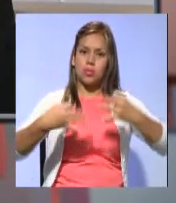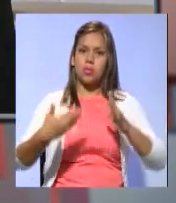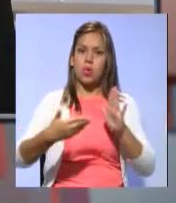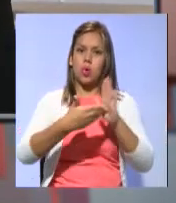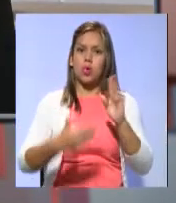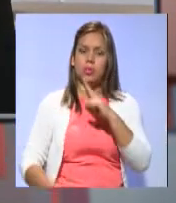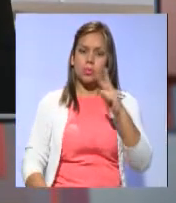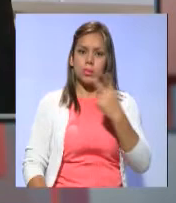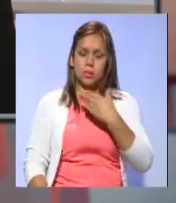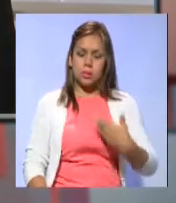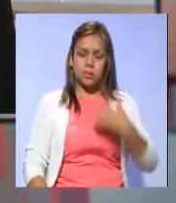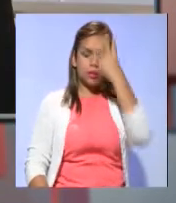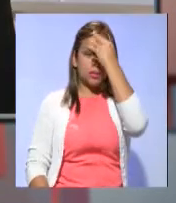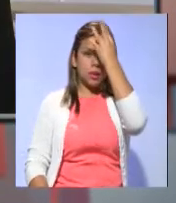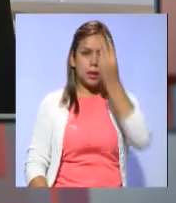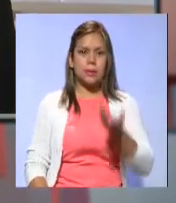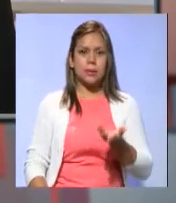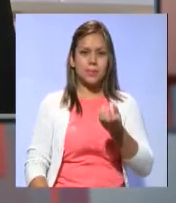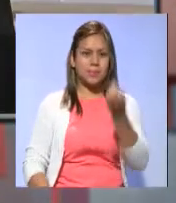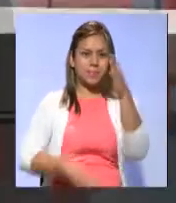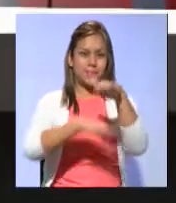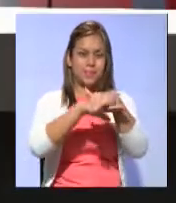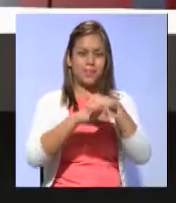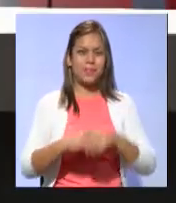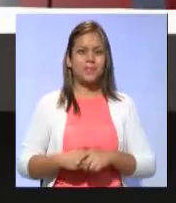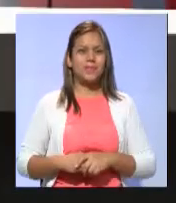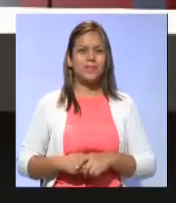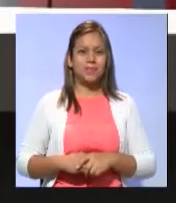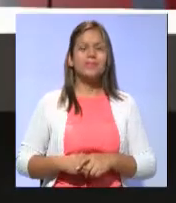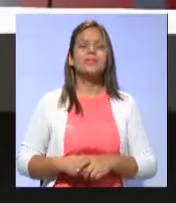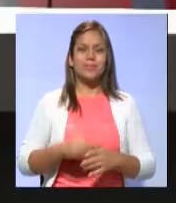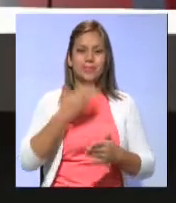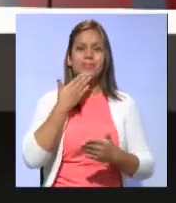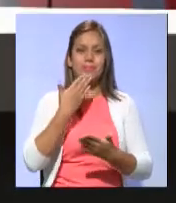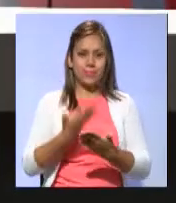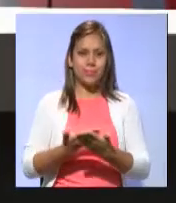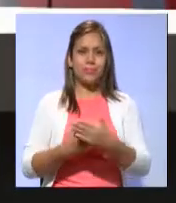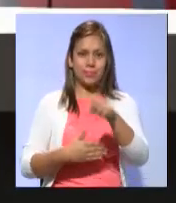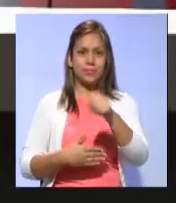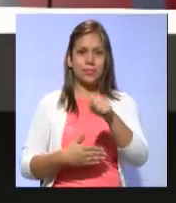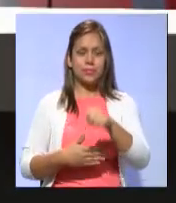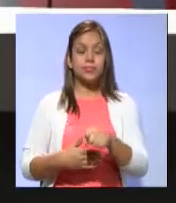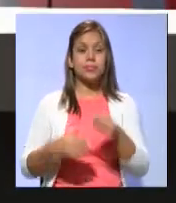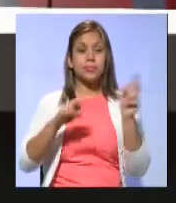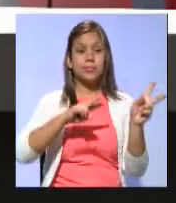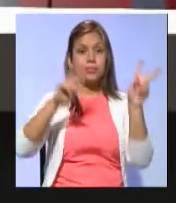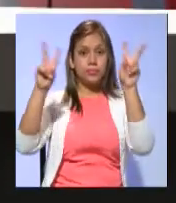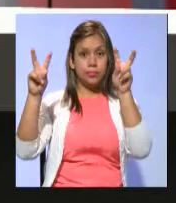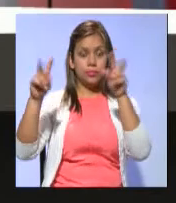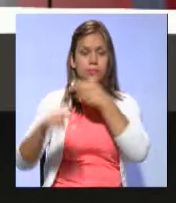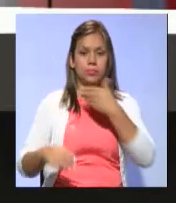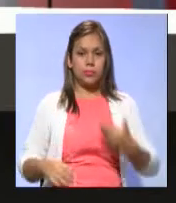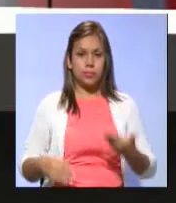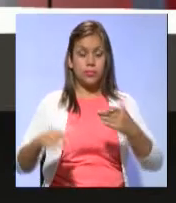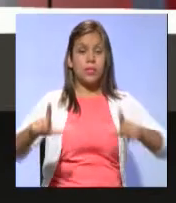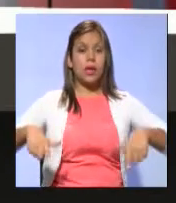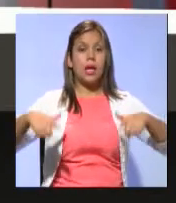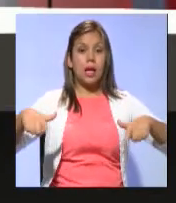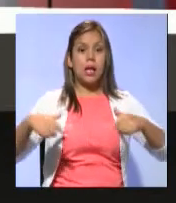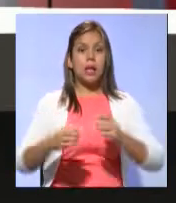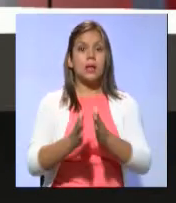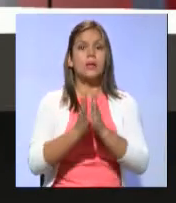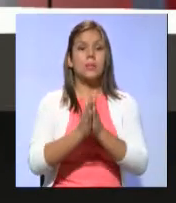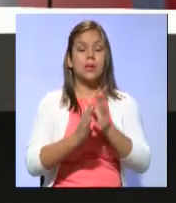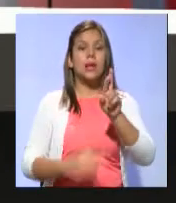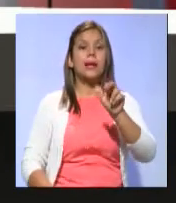de Jorge Glass. Hasta aquí este informe, buenas tardes. Gracias, Ricardo, por la información. Cambiamos de tema. El presidente Lenín Moreno solicitará a Mariano